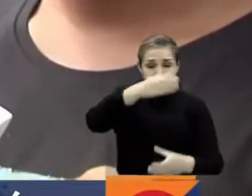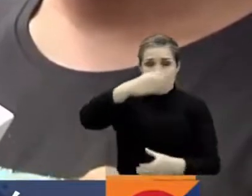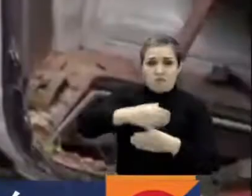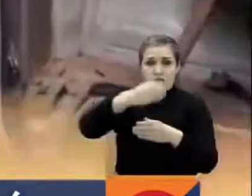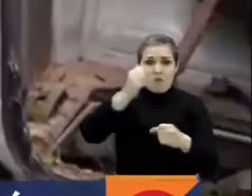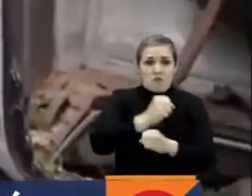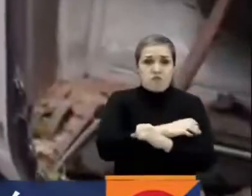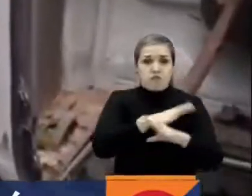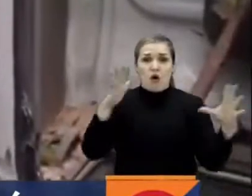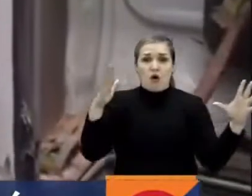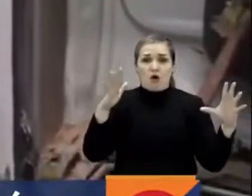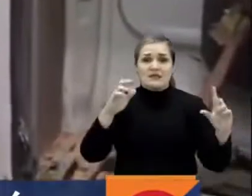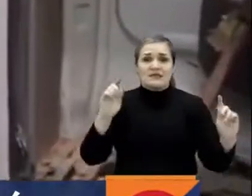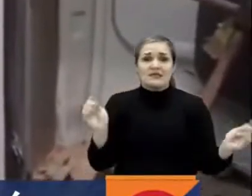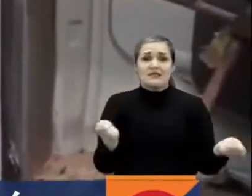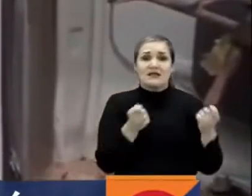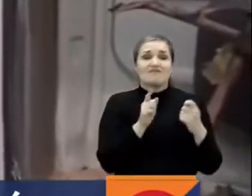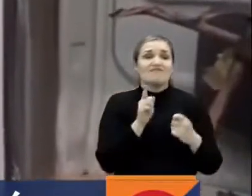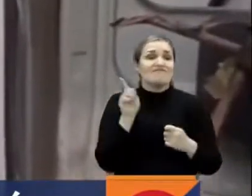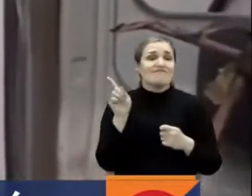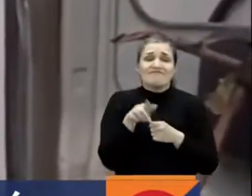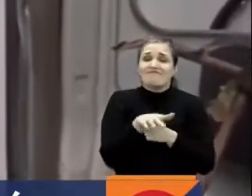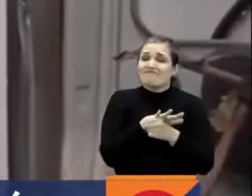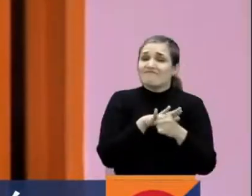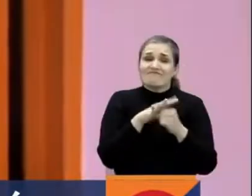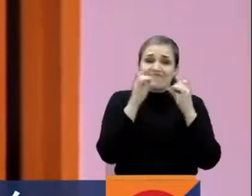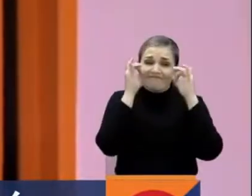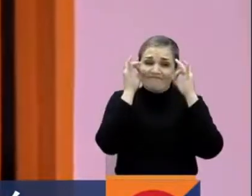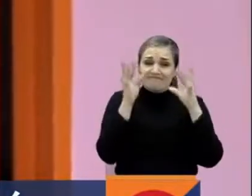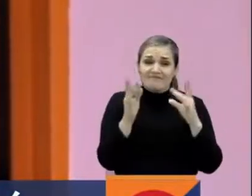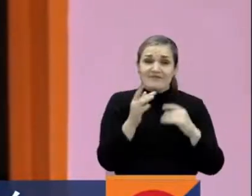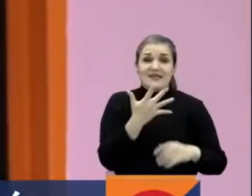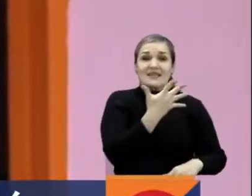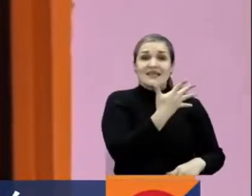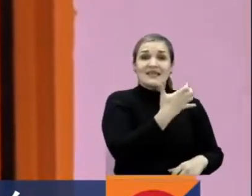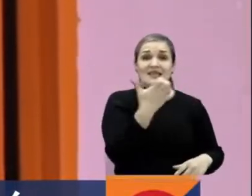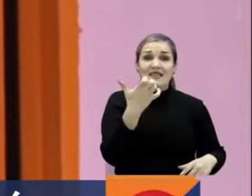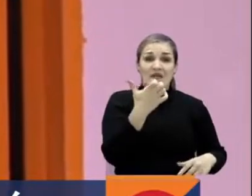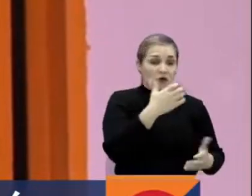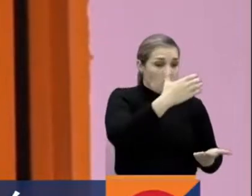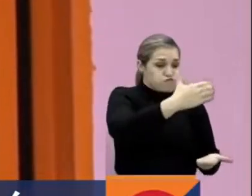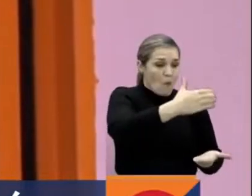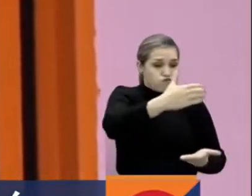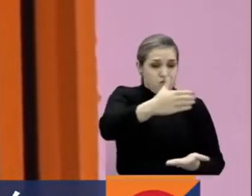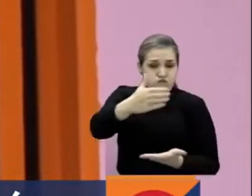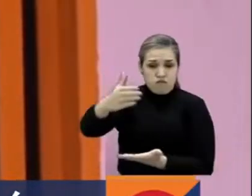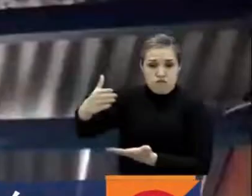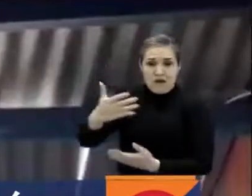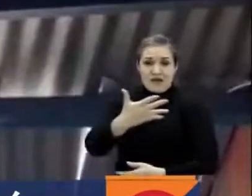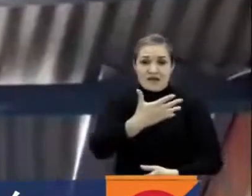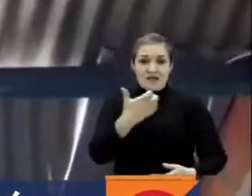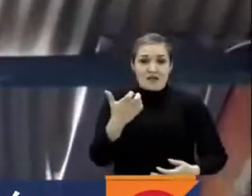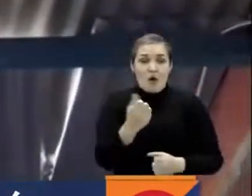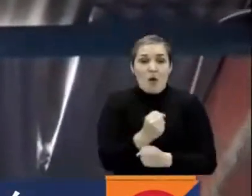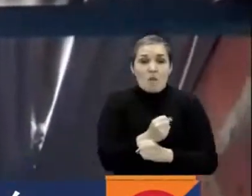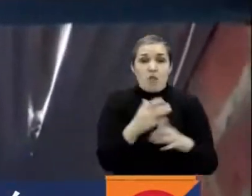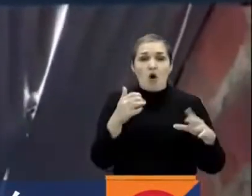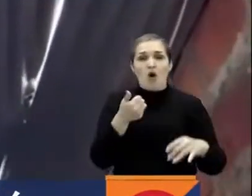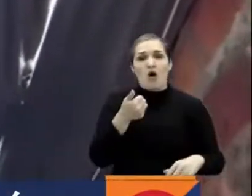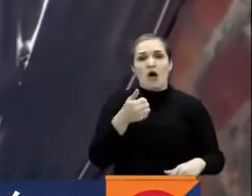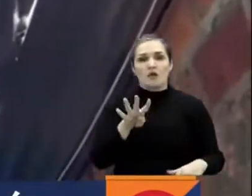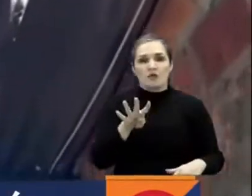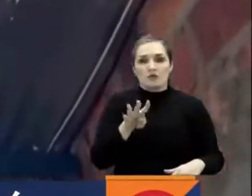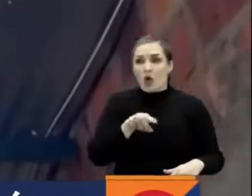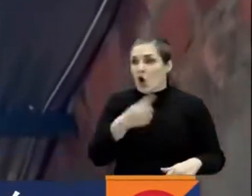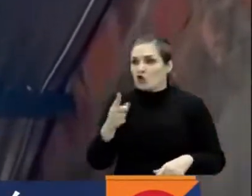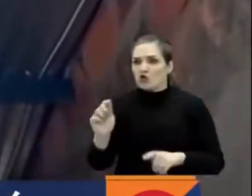mata a mí. El cóctel perfecto para algo mayor. De los 500 cilindros almacenados, apenas explotaron 14,